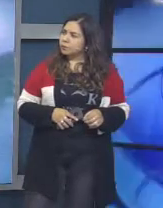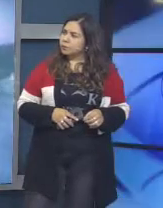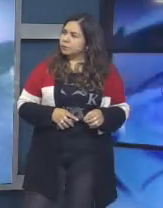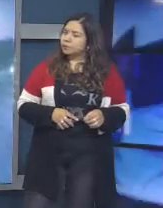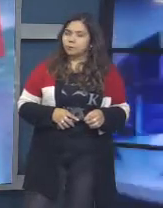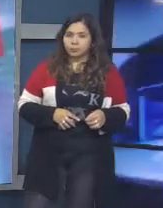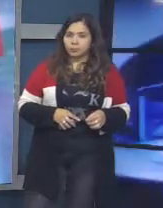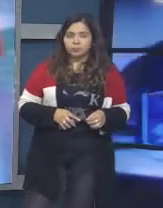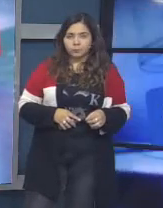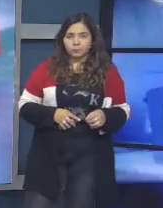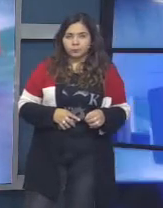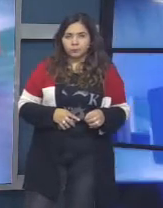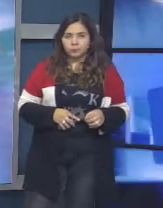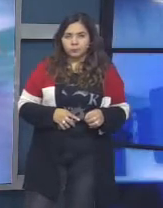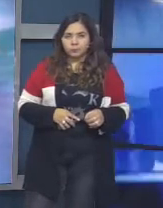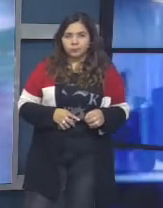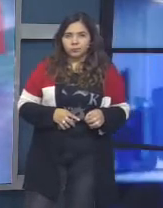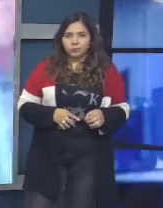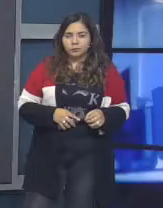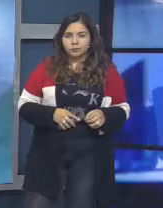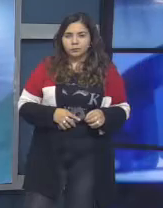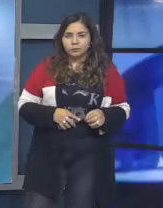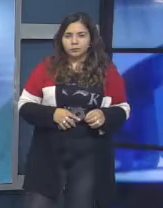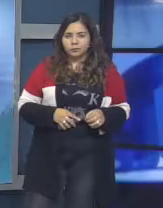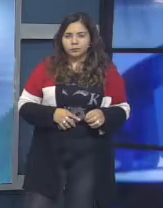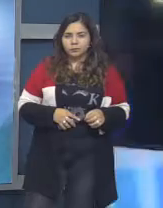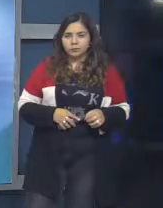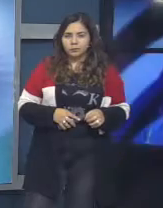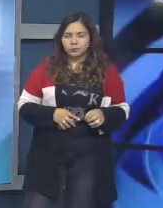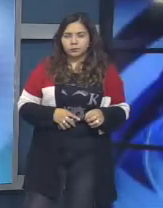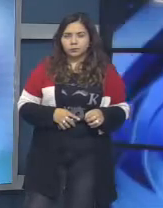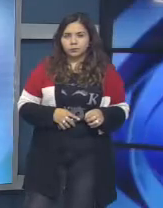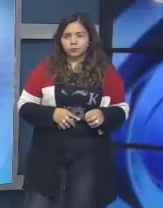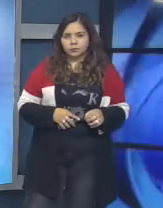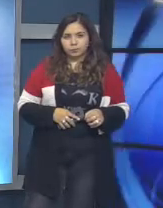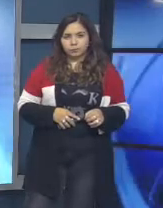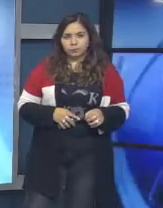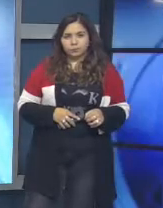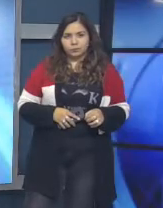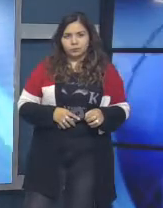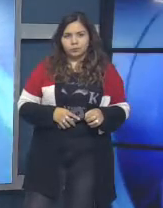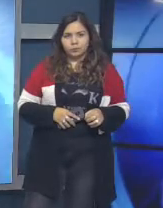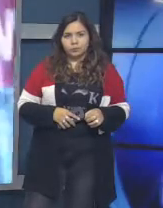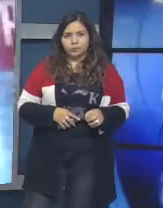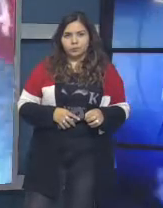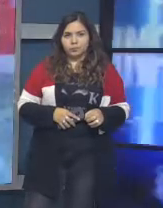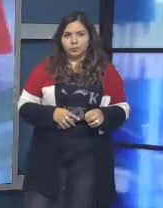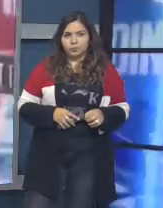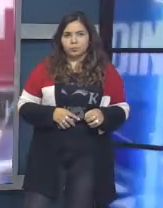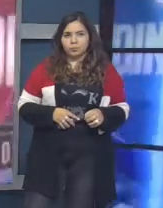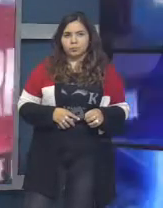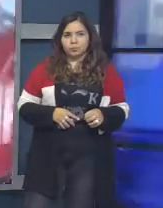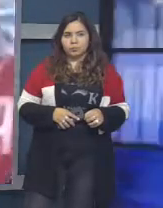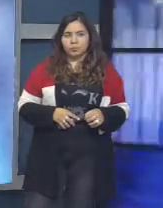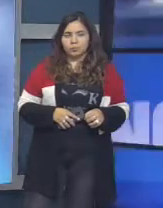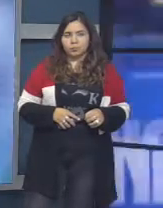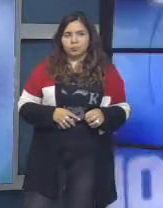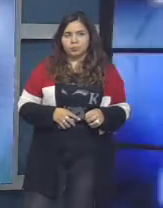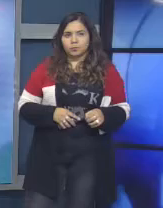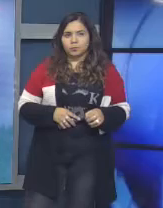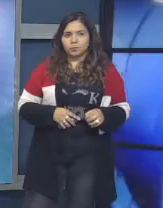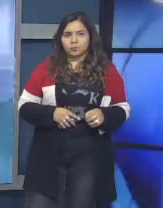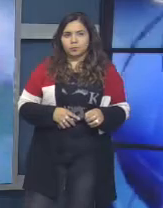vendiendo o las agencias de viajes están vendiendo paquetes turísticos hacia otras provincias de aquí a una fecha aproximada.